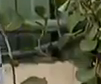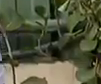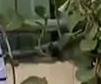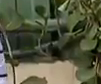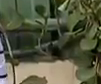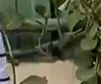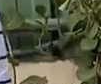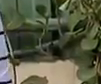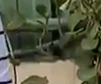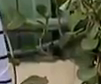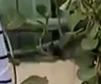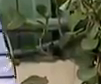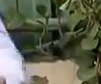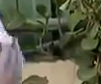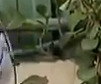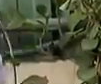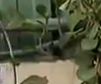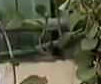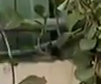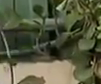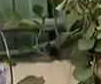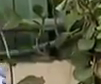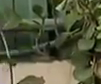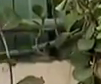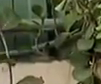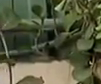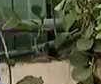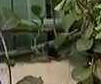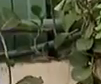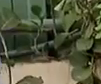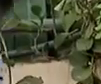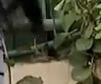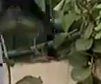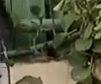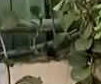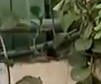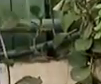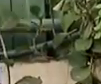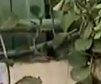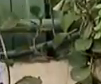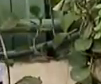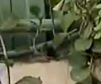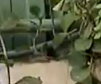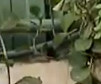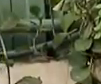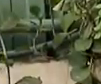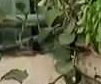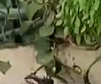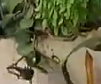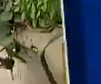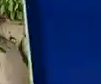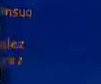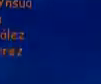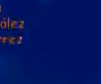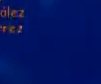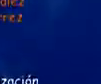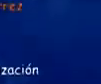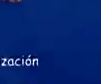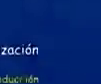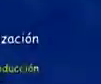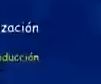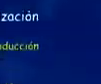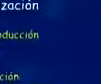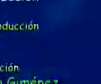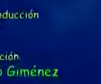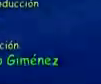Ay, oye, qué buen ortopédico. Enseguida me quitó el dolor. Entonces, ¿ya podemos despedir? ¿Sí? Oye, mi amigo,